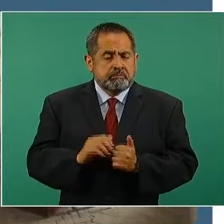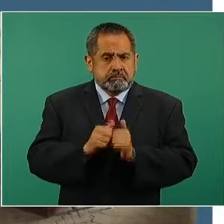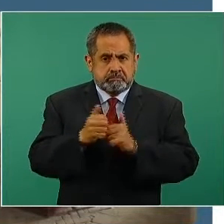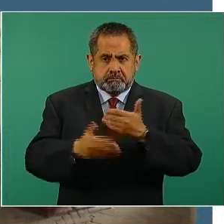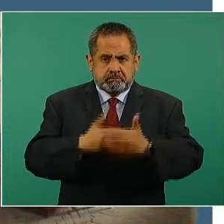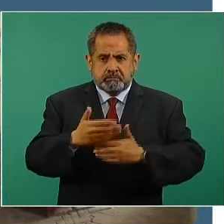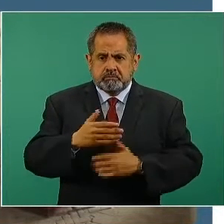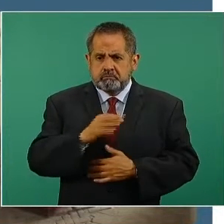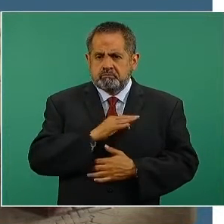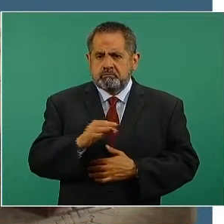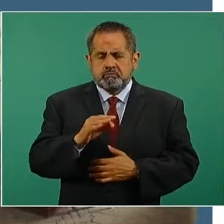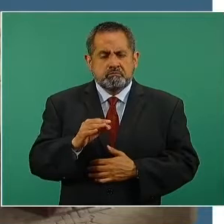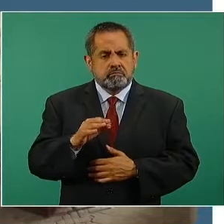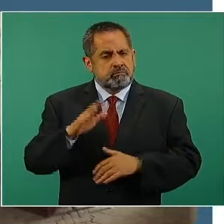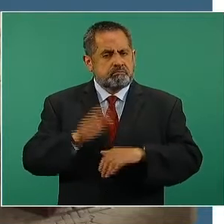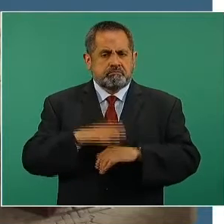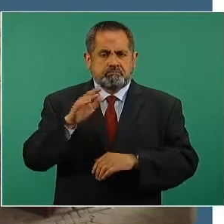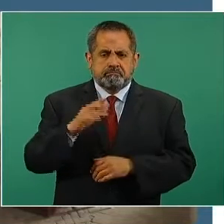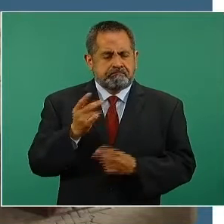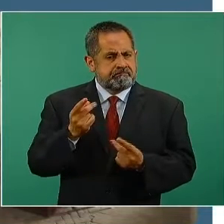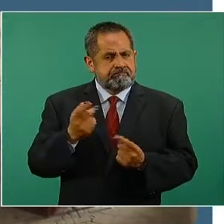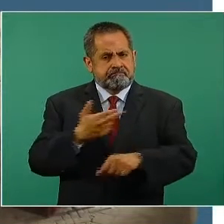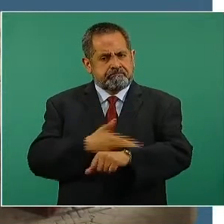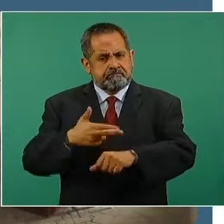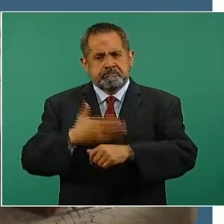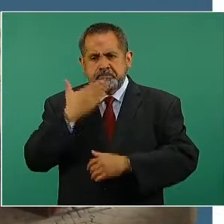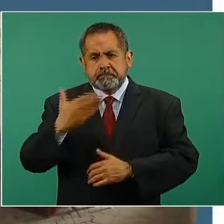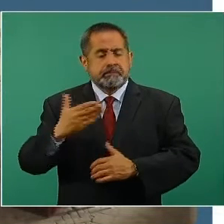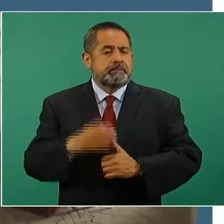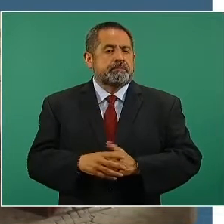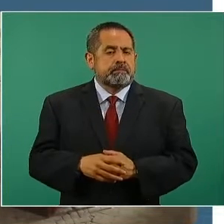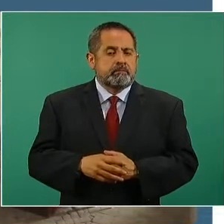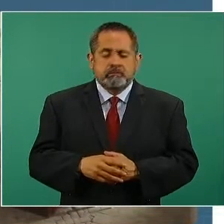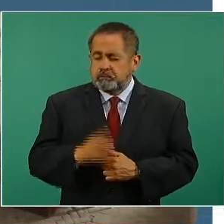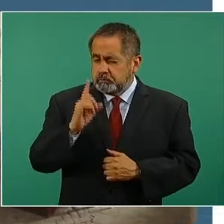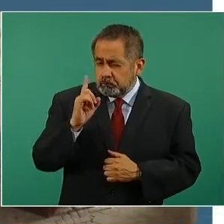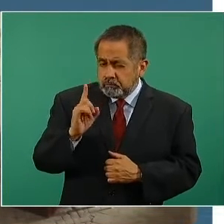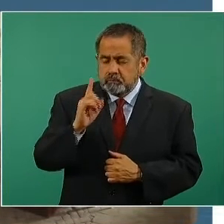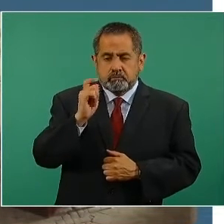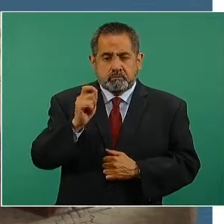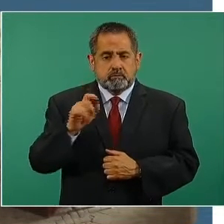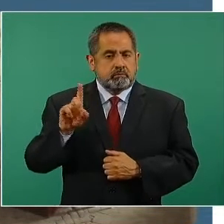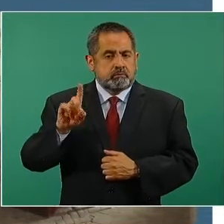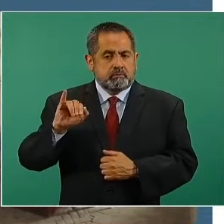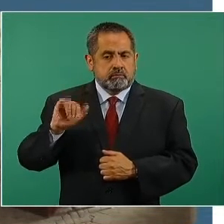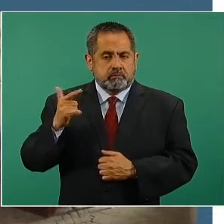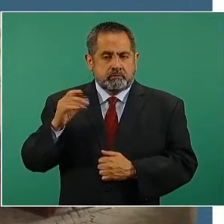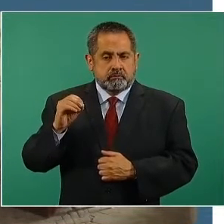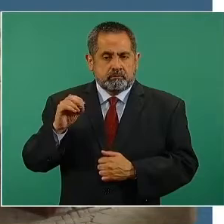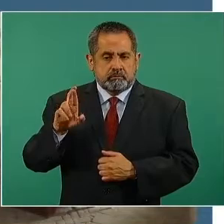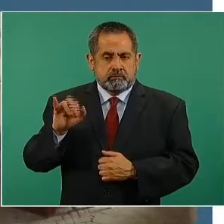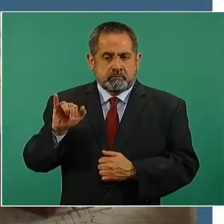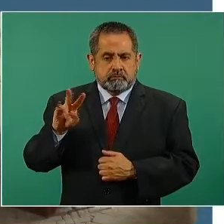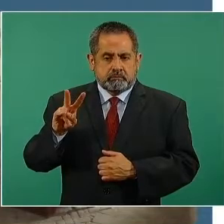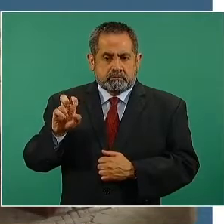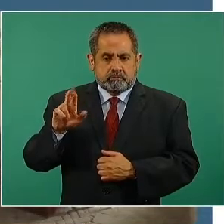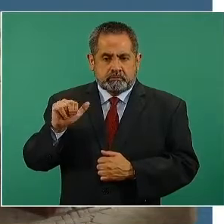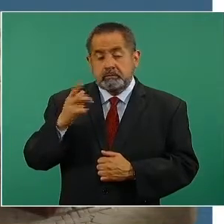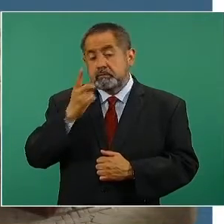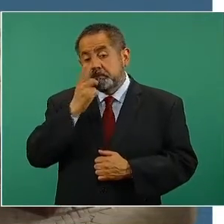una manera mucho más ágil. Y algo que, bueno, Diego Rivera lo decía respecto a